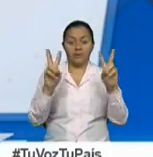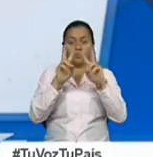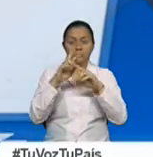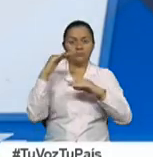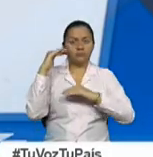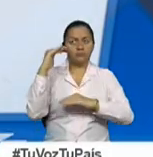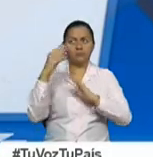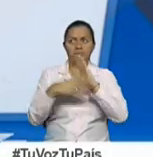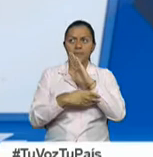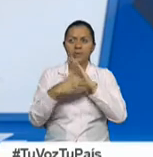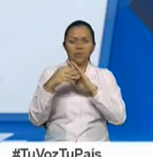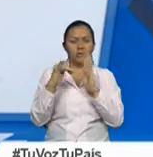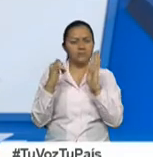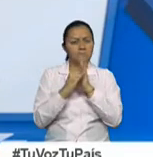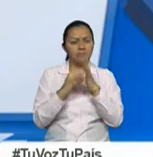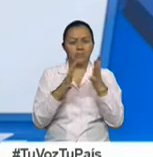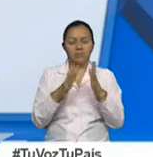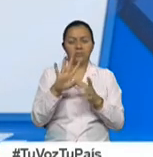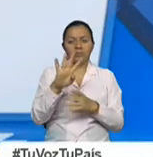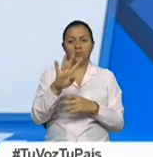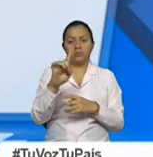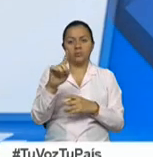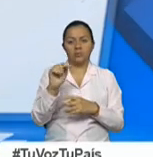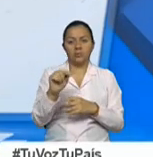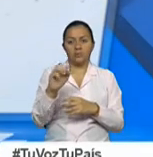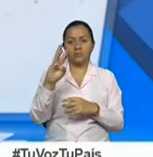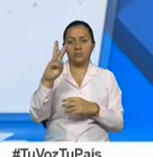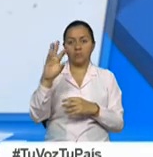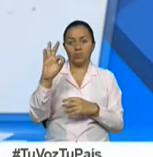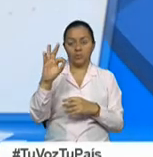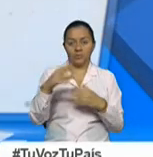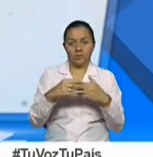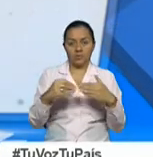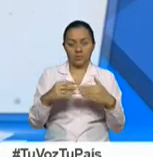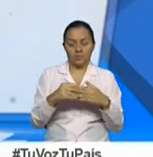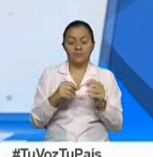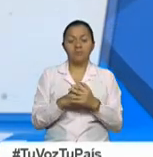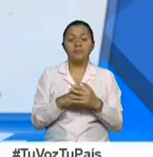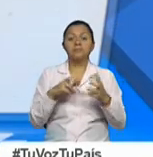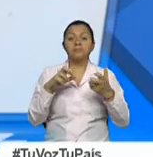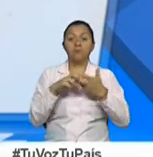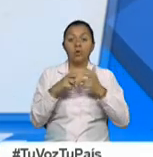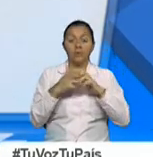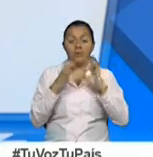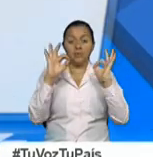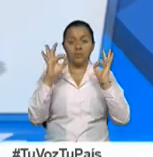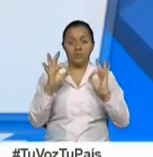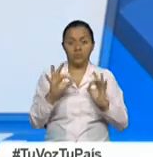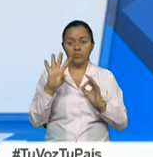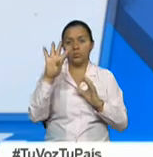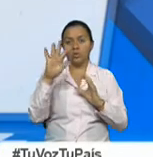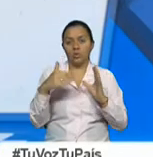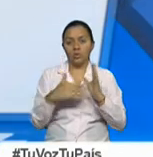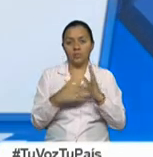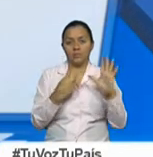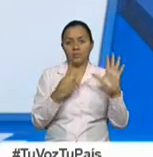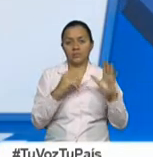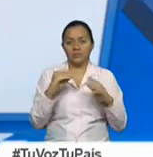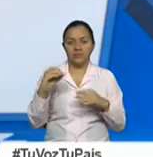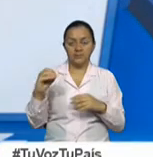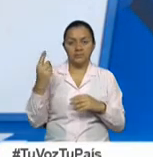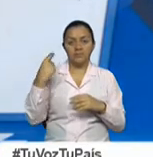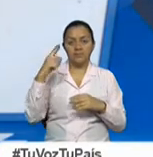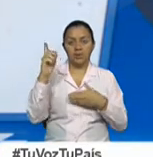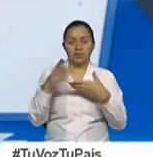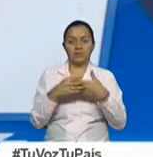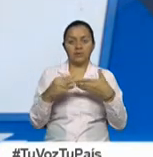petróleo se fijó en 41,69 dólares, el déficit fiscal en unos 4.700 millones de dólares